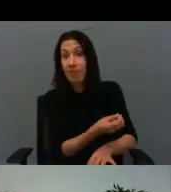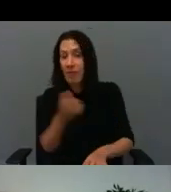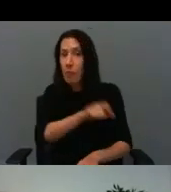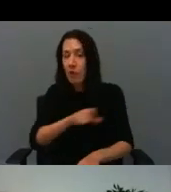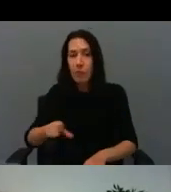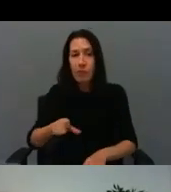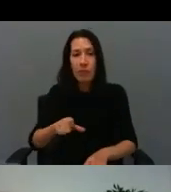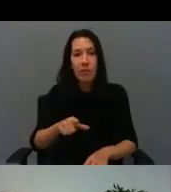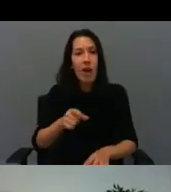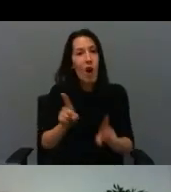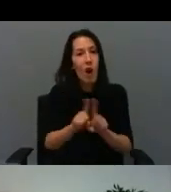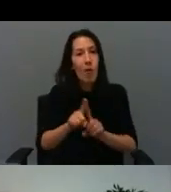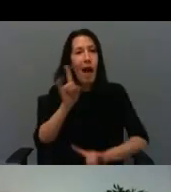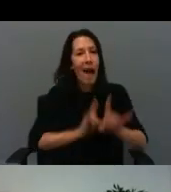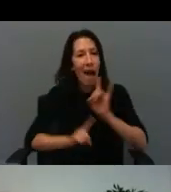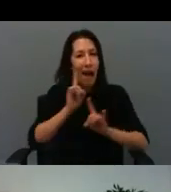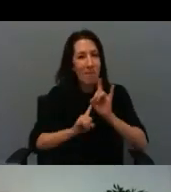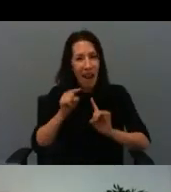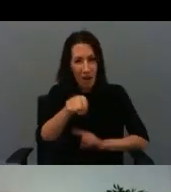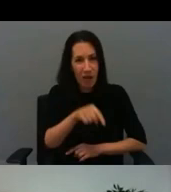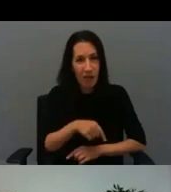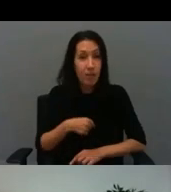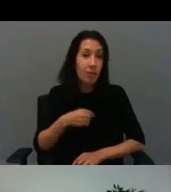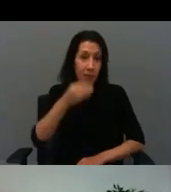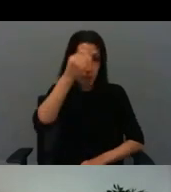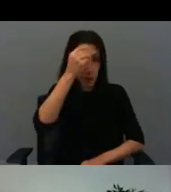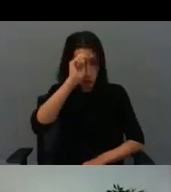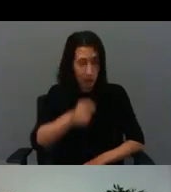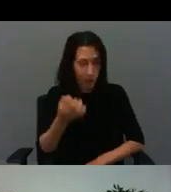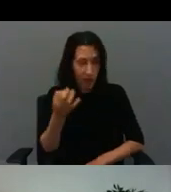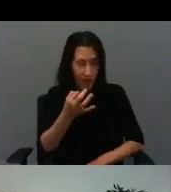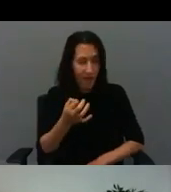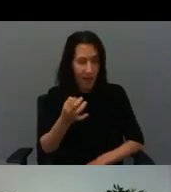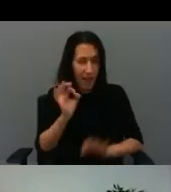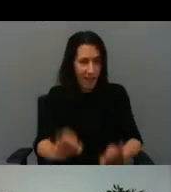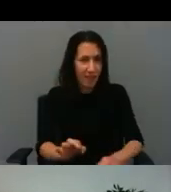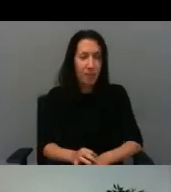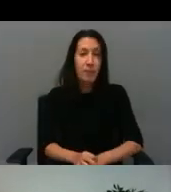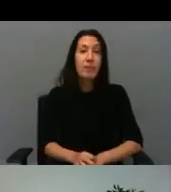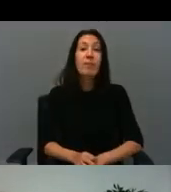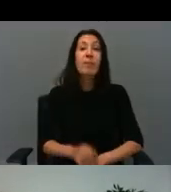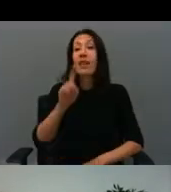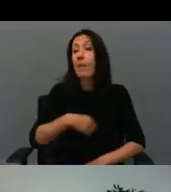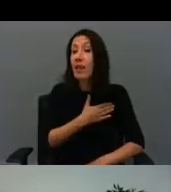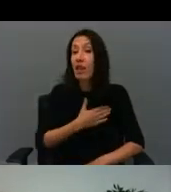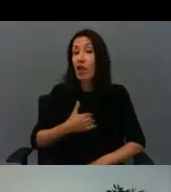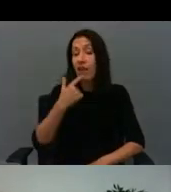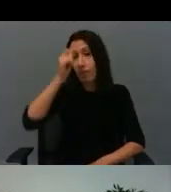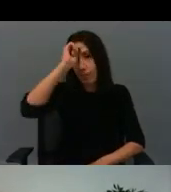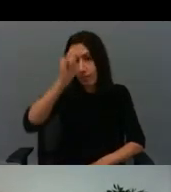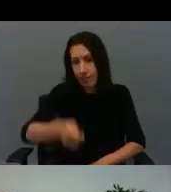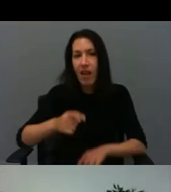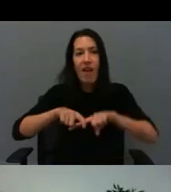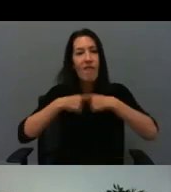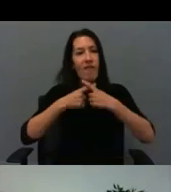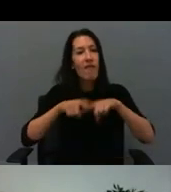unas cuantas personas admiradoras y te lo mereces, sinceramente. Mi admiración también para la